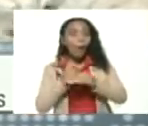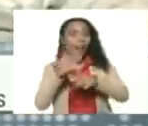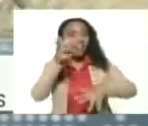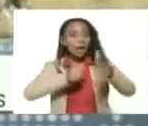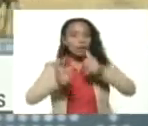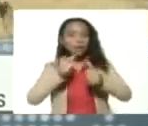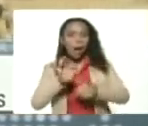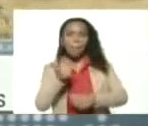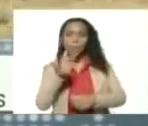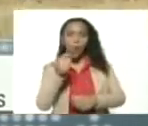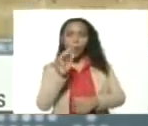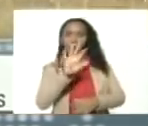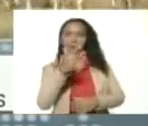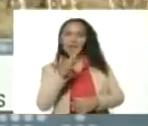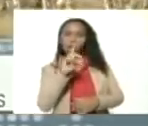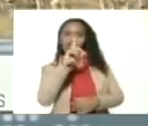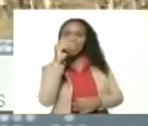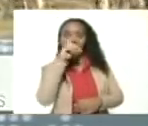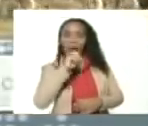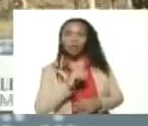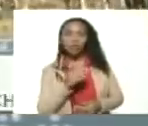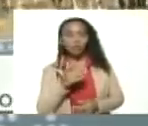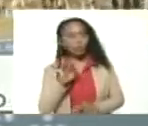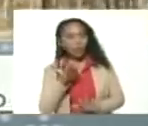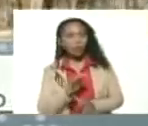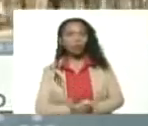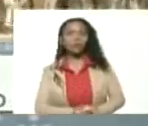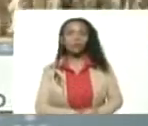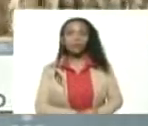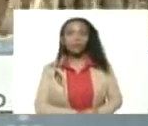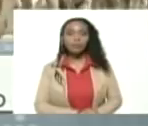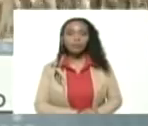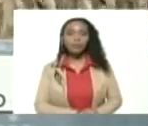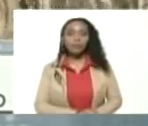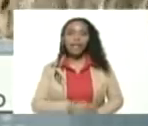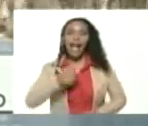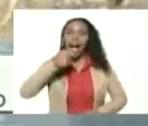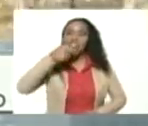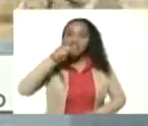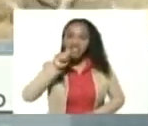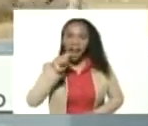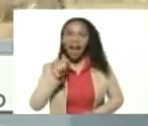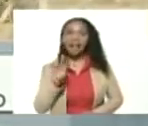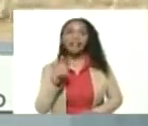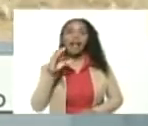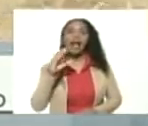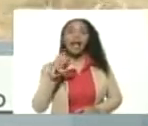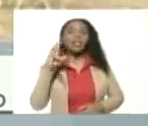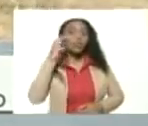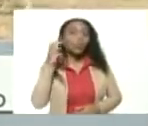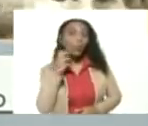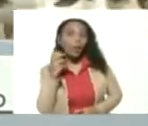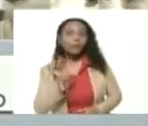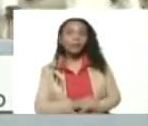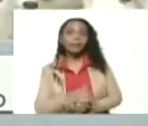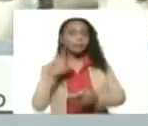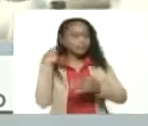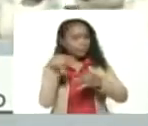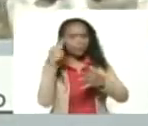hace un poco más de 100 años, Castro Soteldo, café, cacao, etcétera,